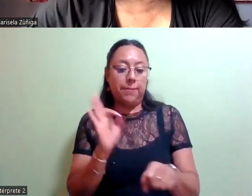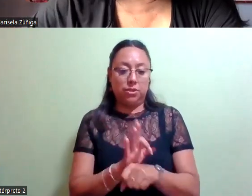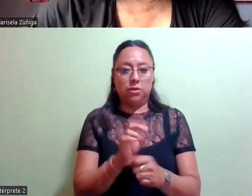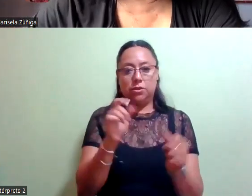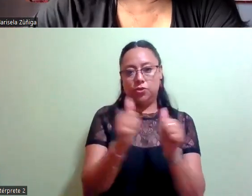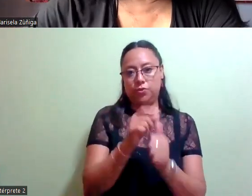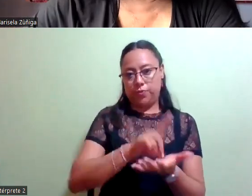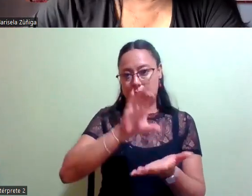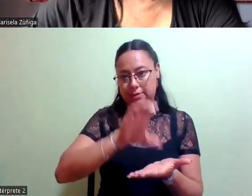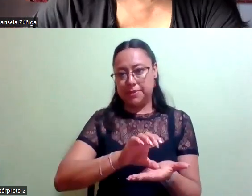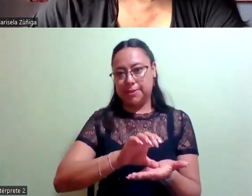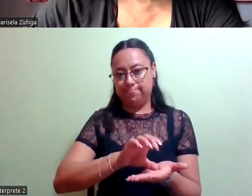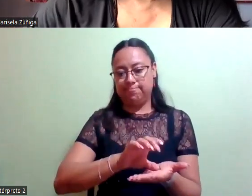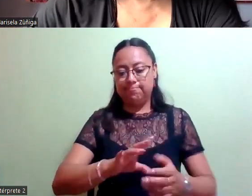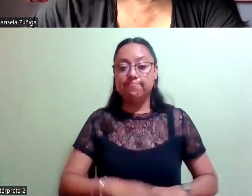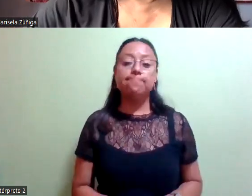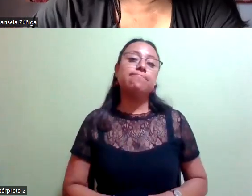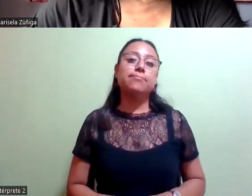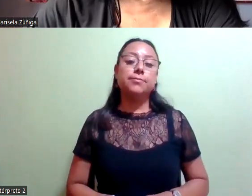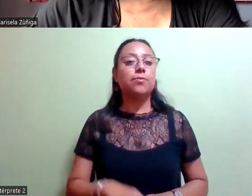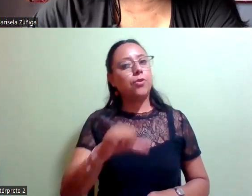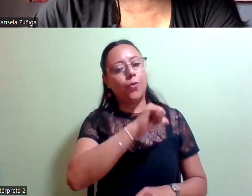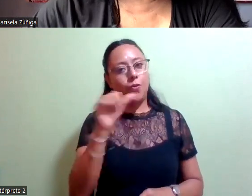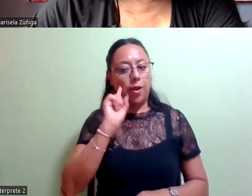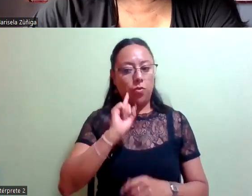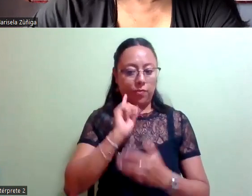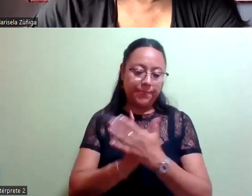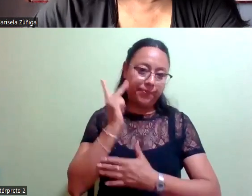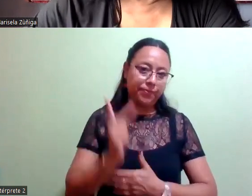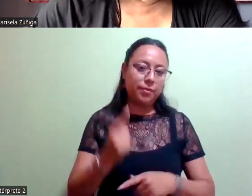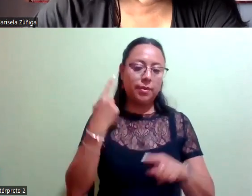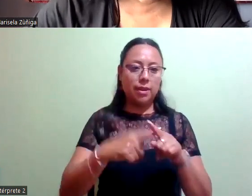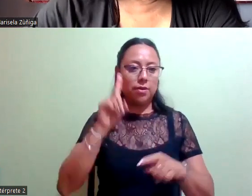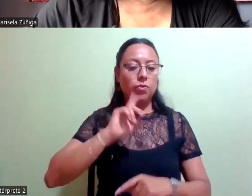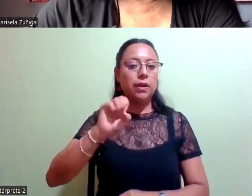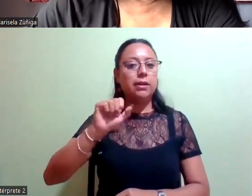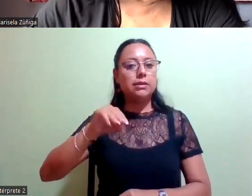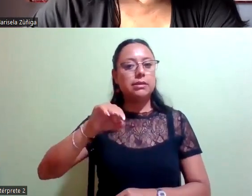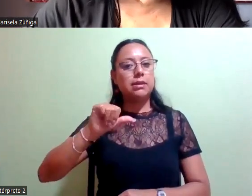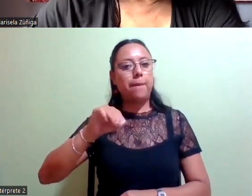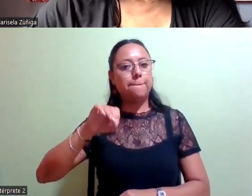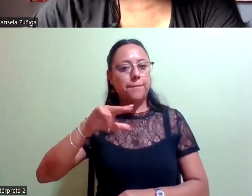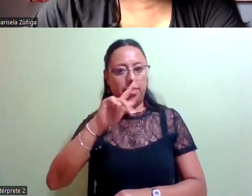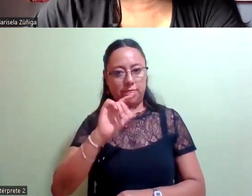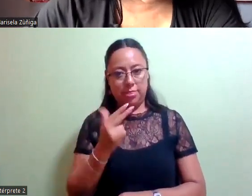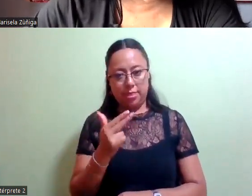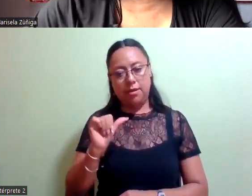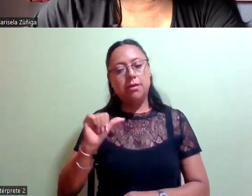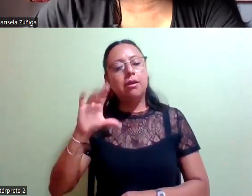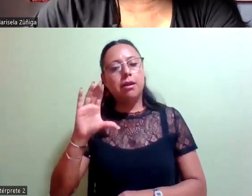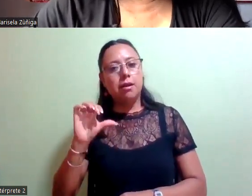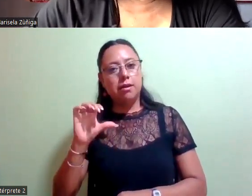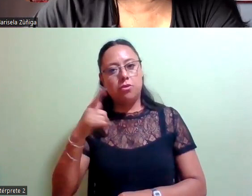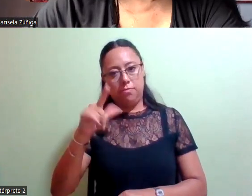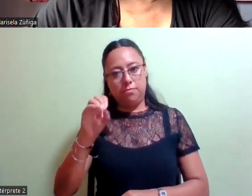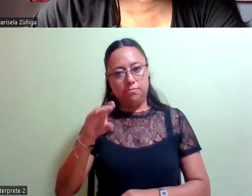con discapacidad. Otra de nuestras galardonadas es Samantha Carolina Gómez Fonseca. Ella es